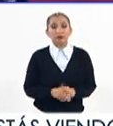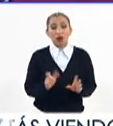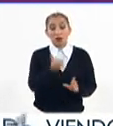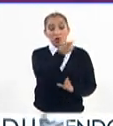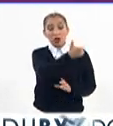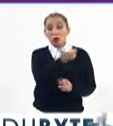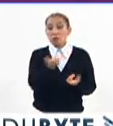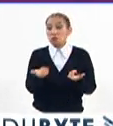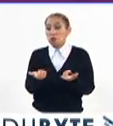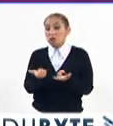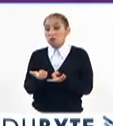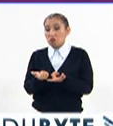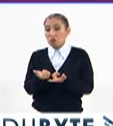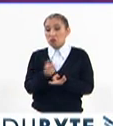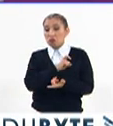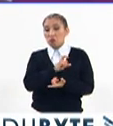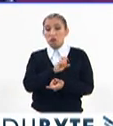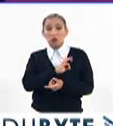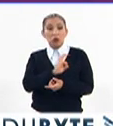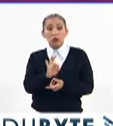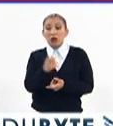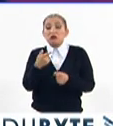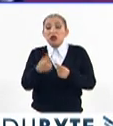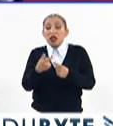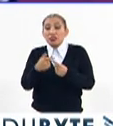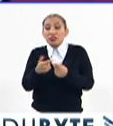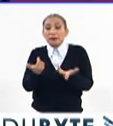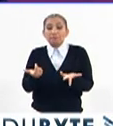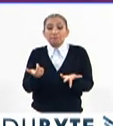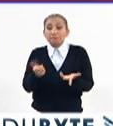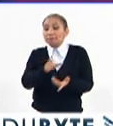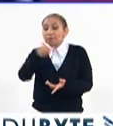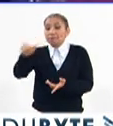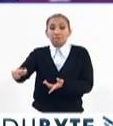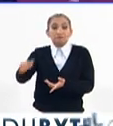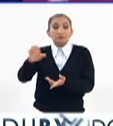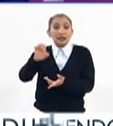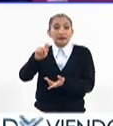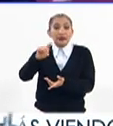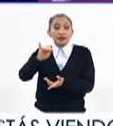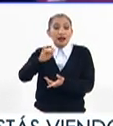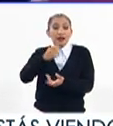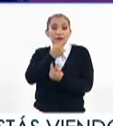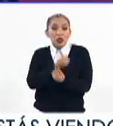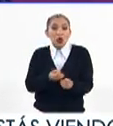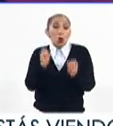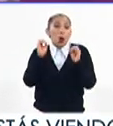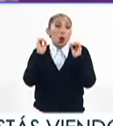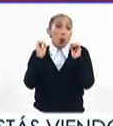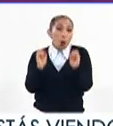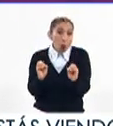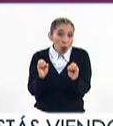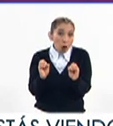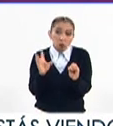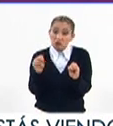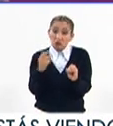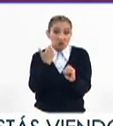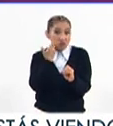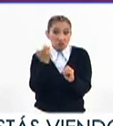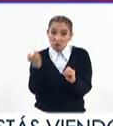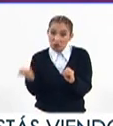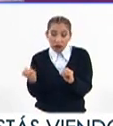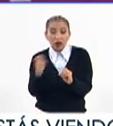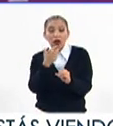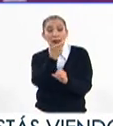entregar esos recursos a quienes manejan o administran las estancias infantiles o